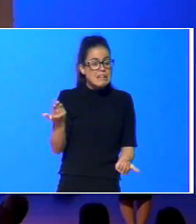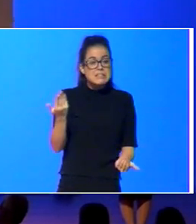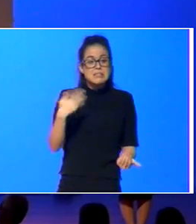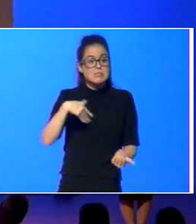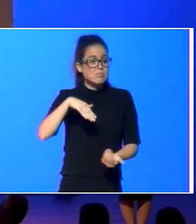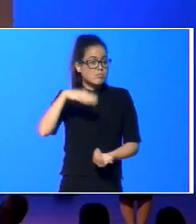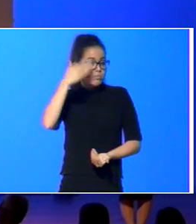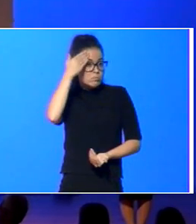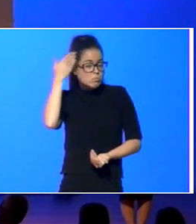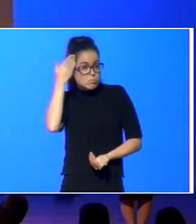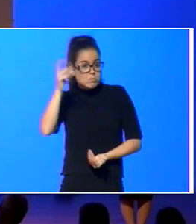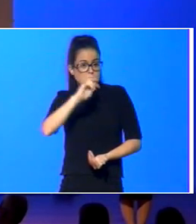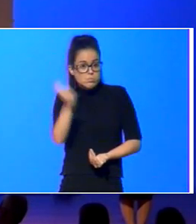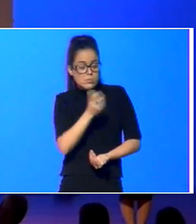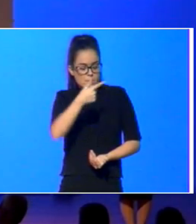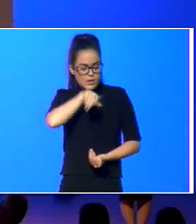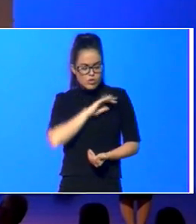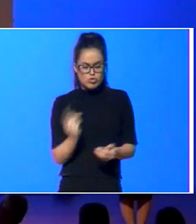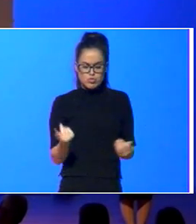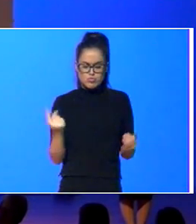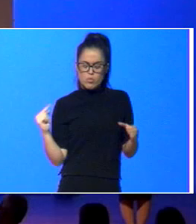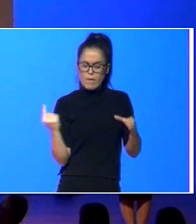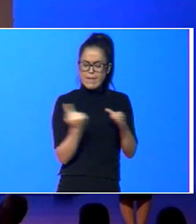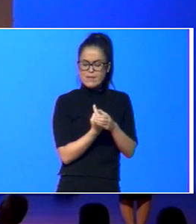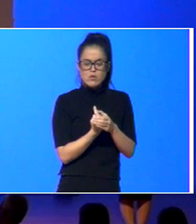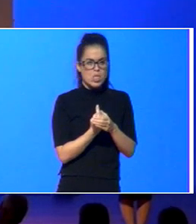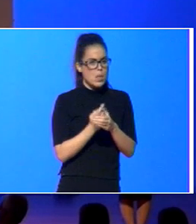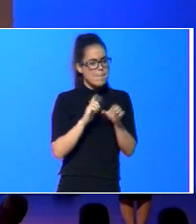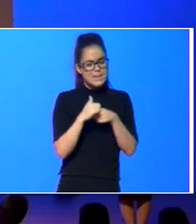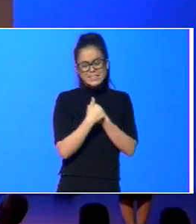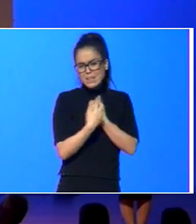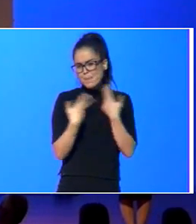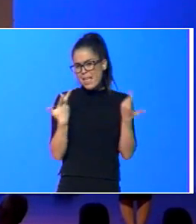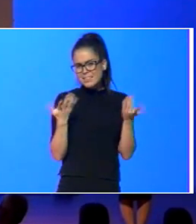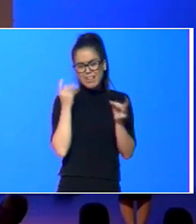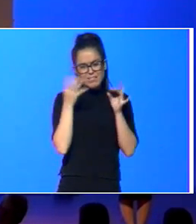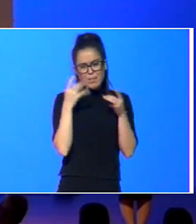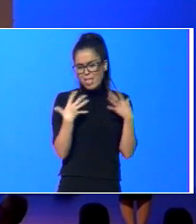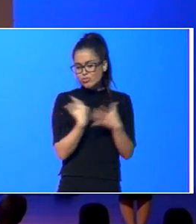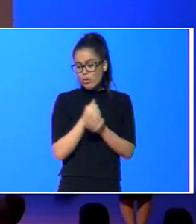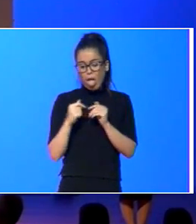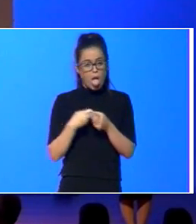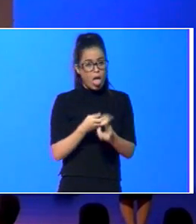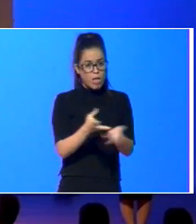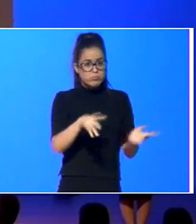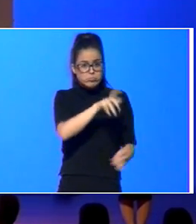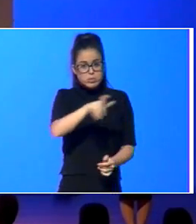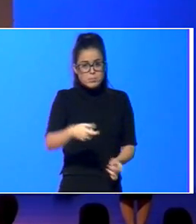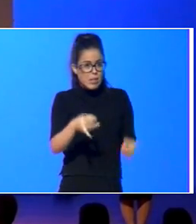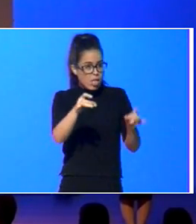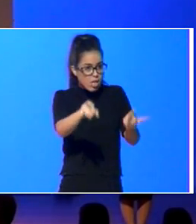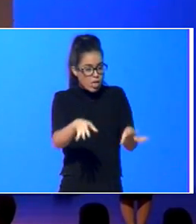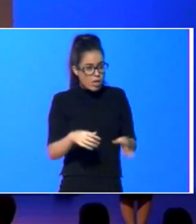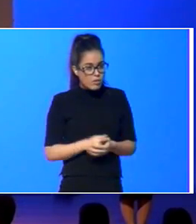estar incluidos, participando de todas las cosas que hace el resto de la gente. Porque no se trata de hablar de la capacidad.